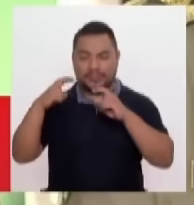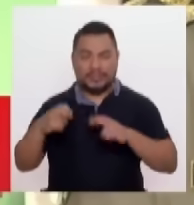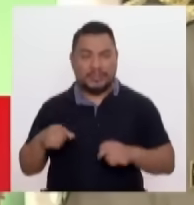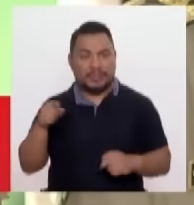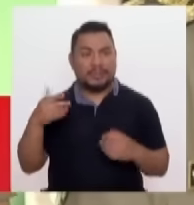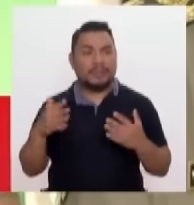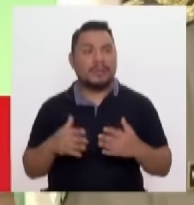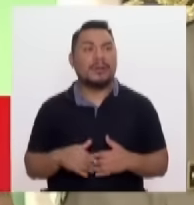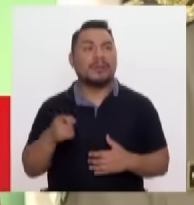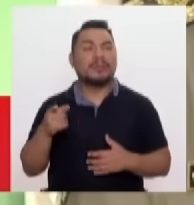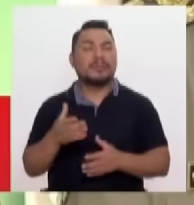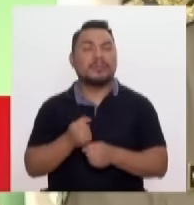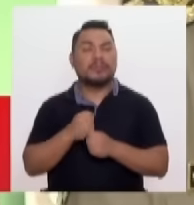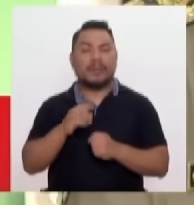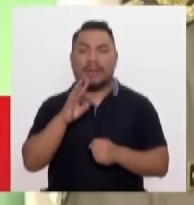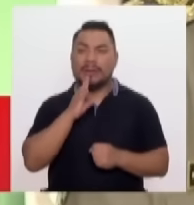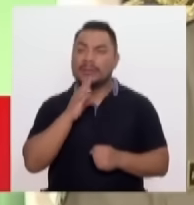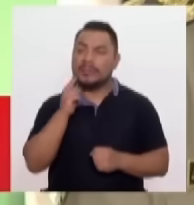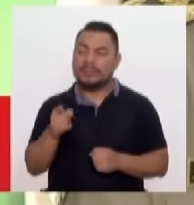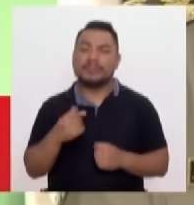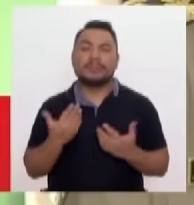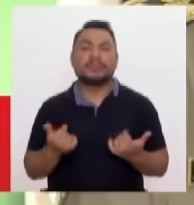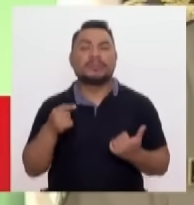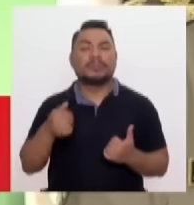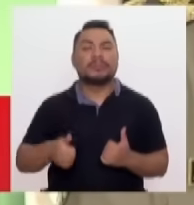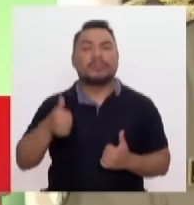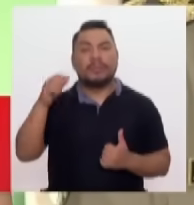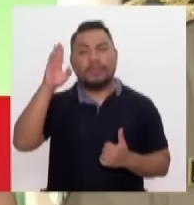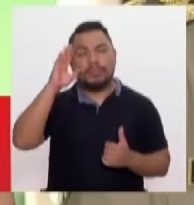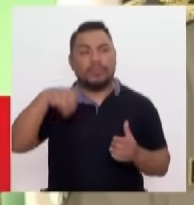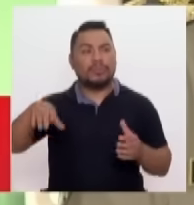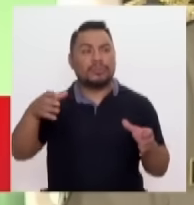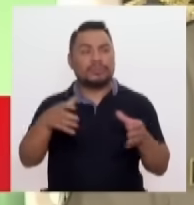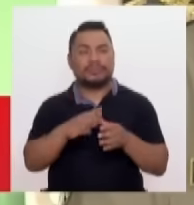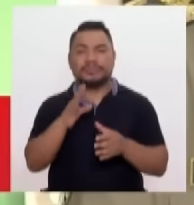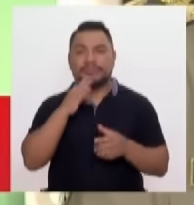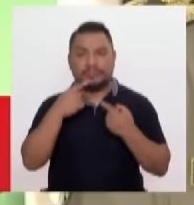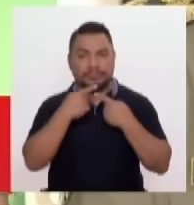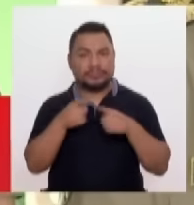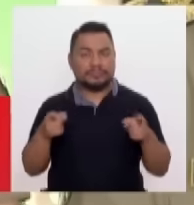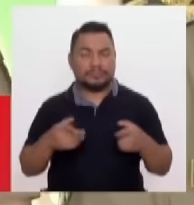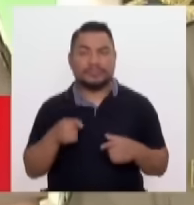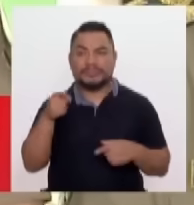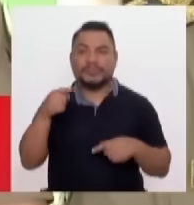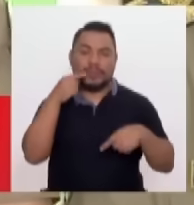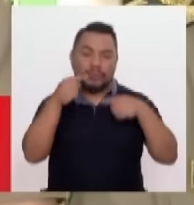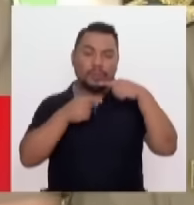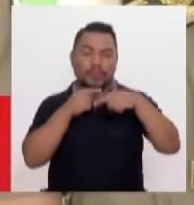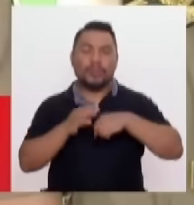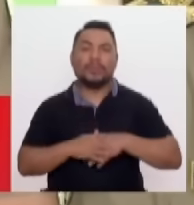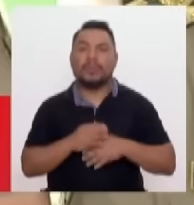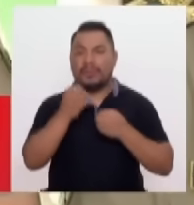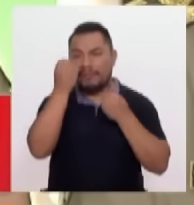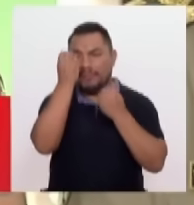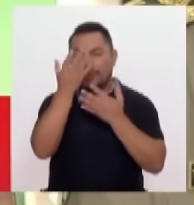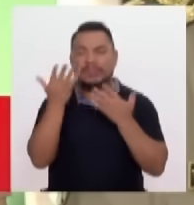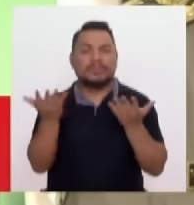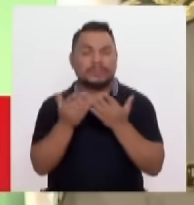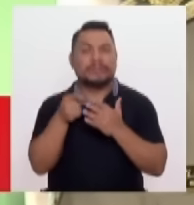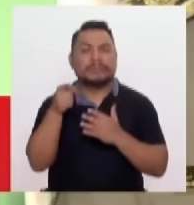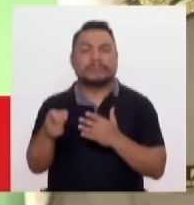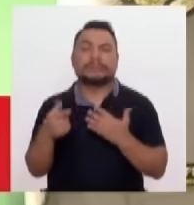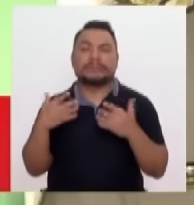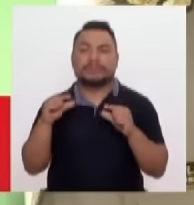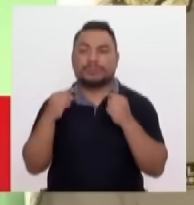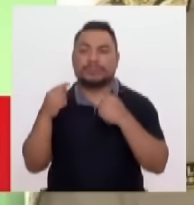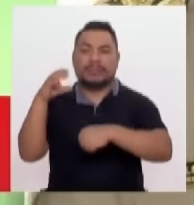quien está tomando la palabra. Se encuentra el alto mando de la policía. Están dando cuenta de la